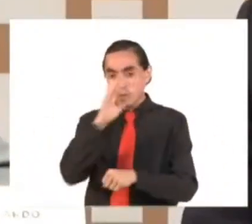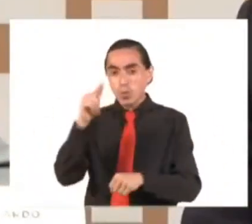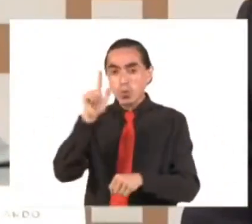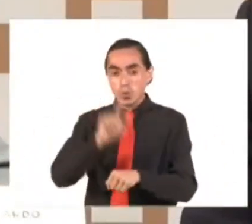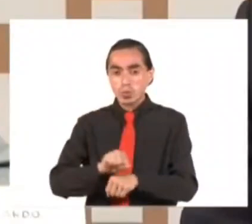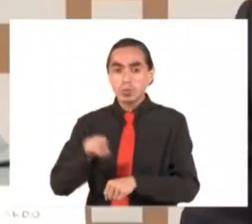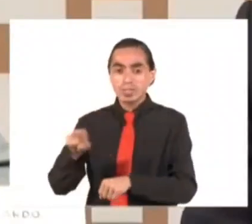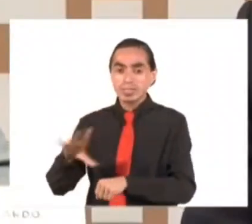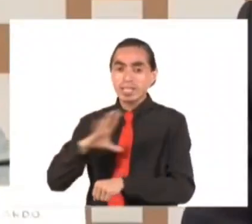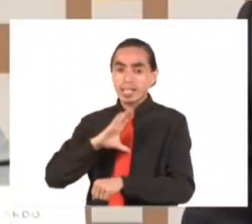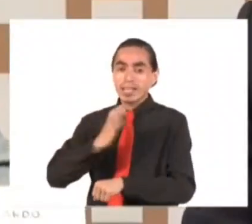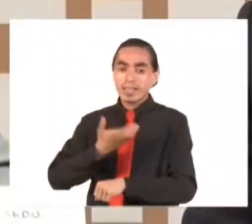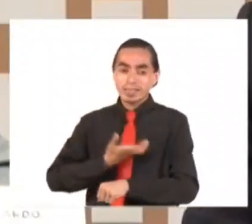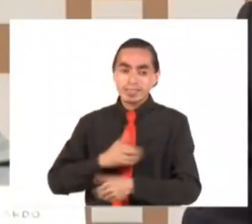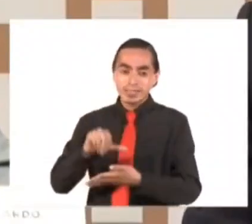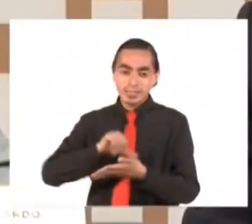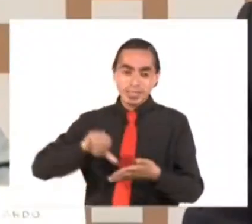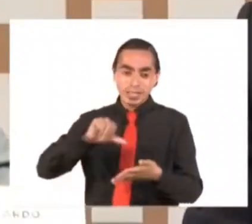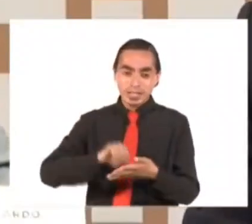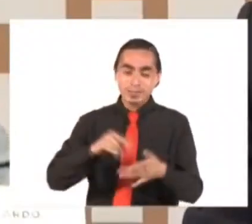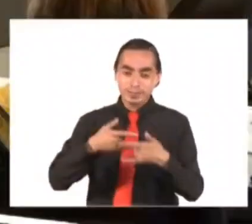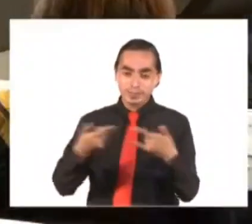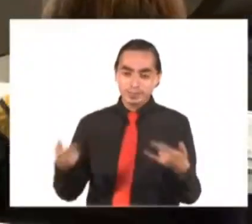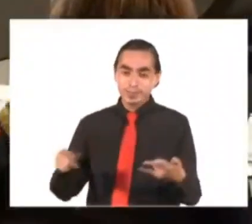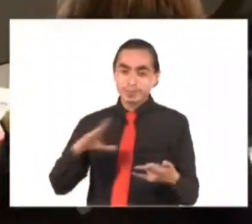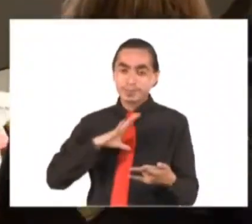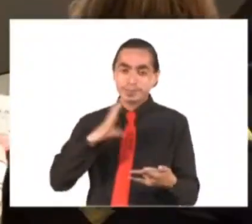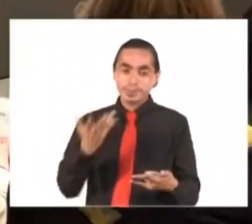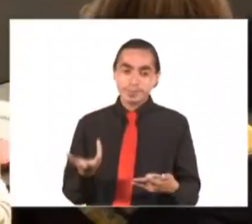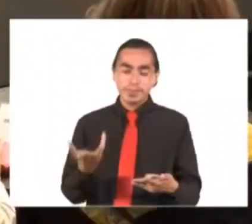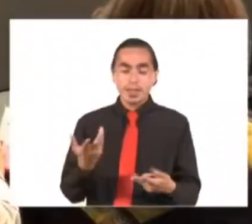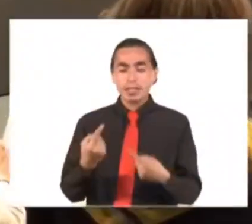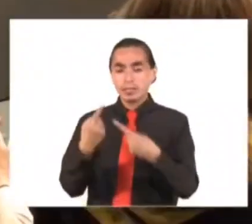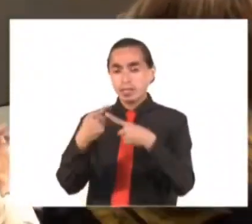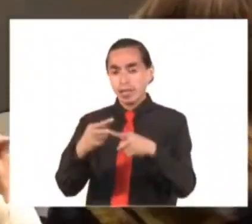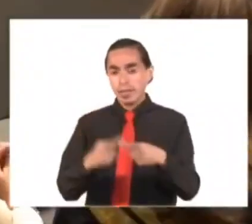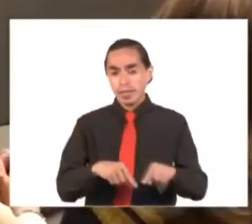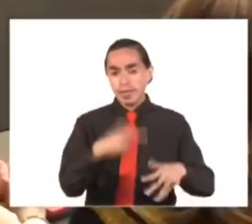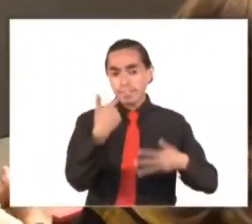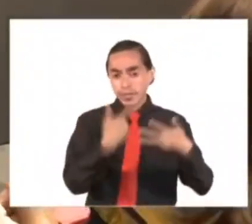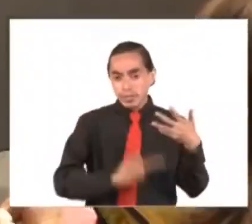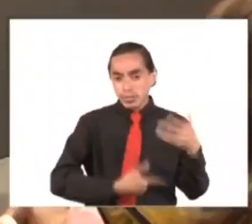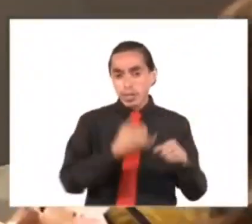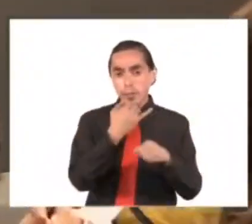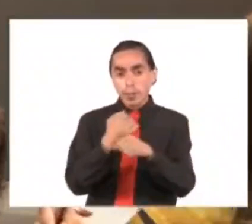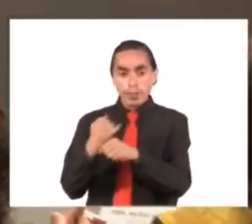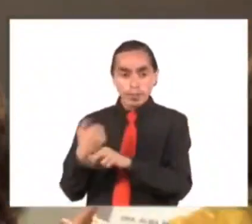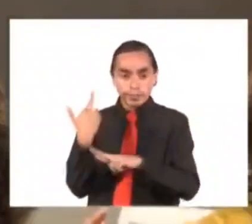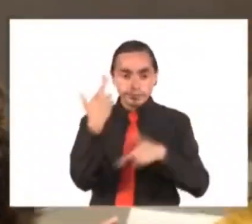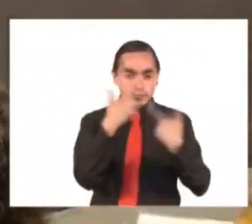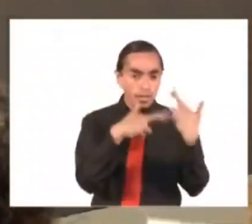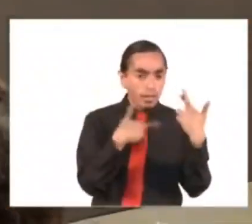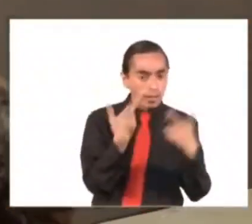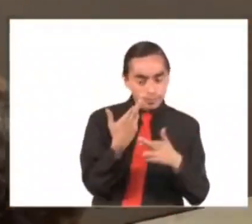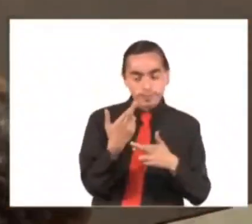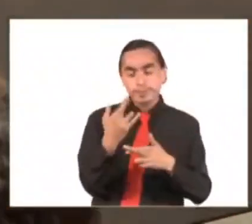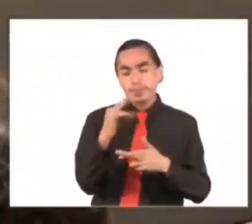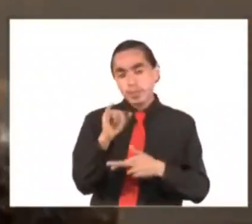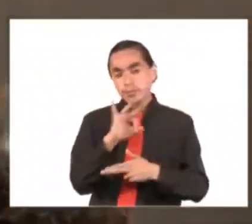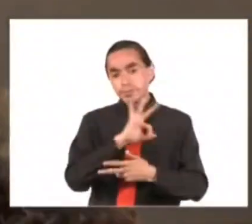del centro histórico de la ciudad. Entre otros estudios y trabajos que nos han